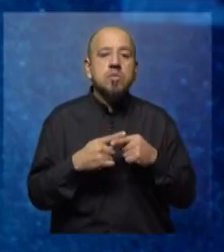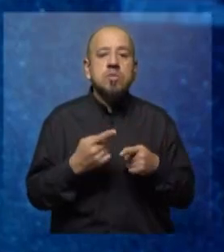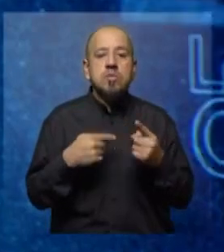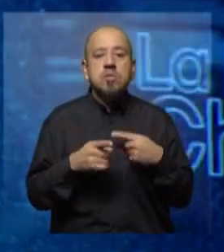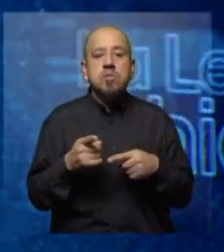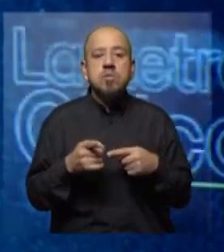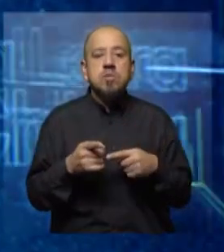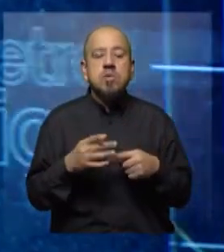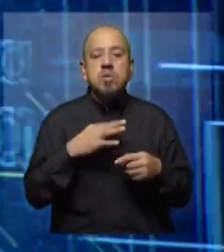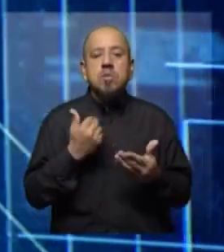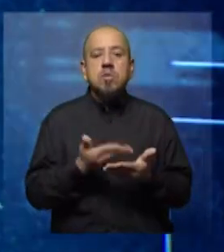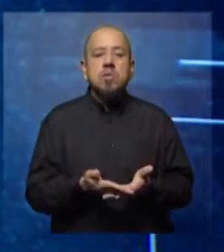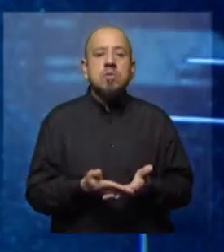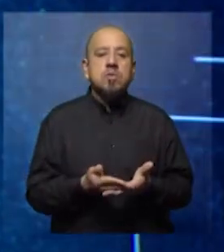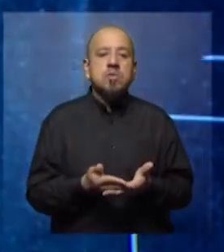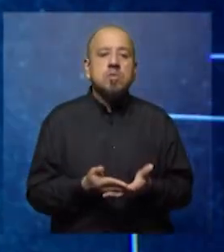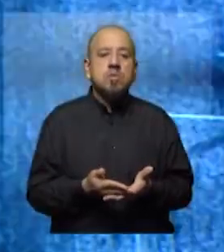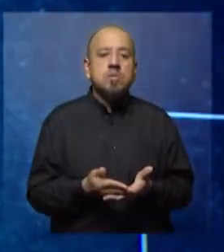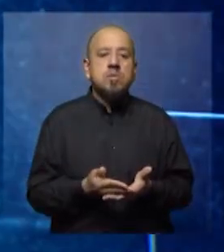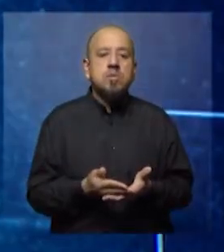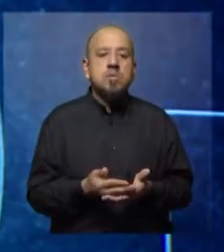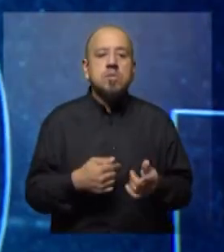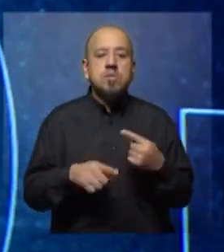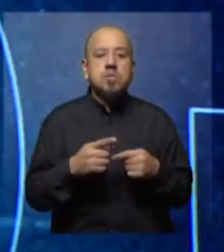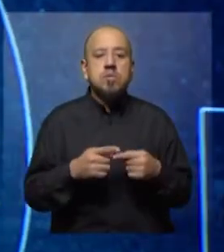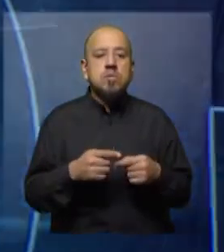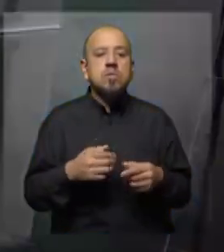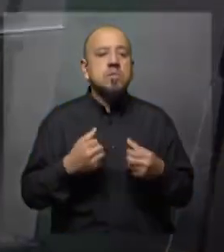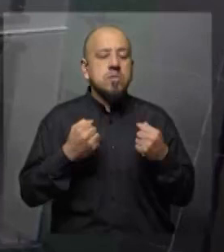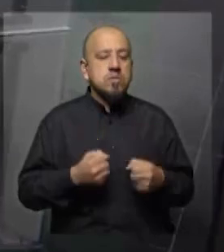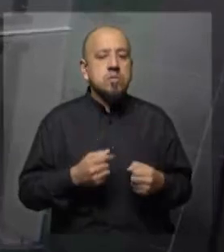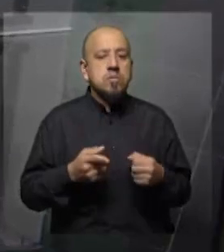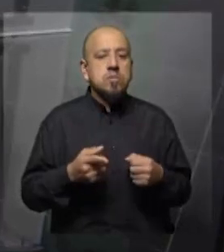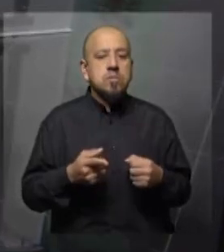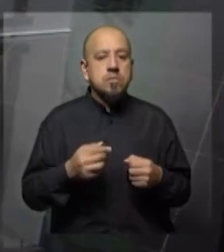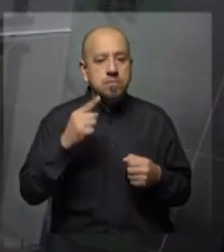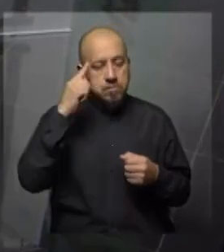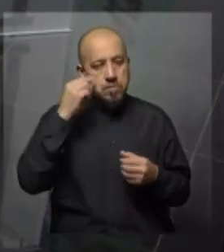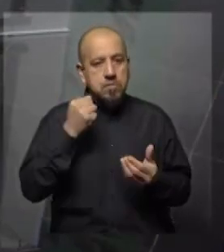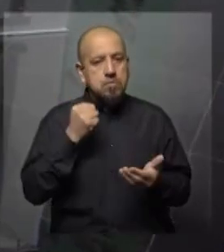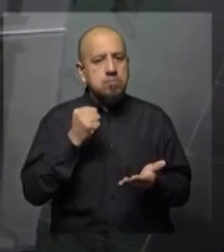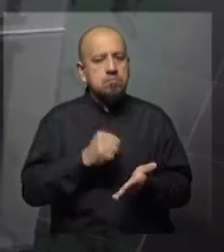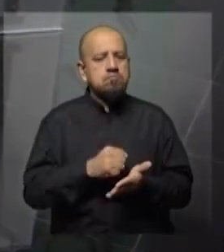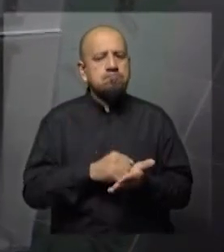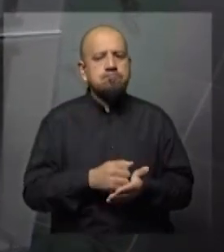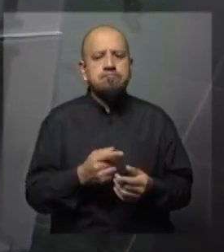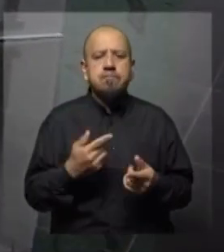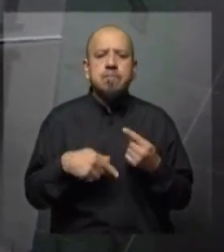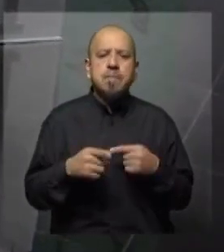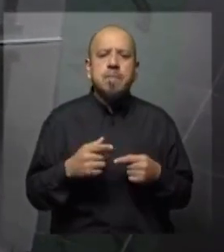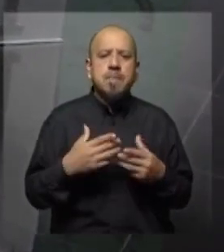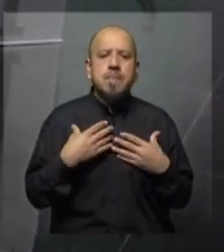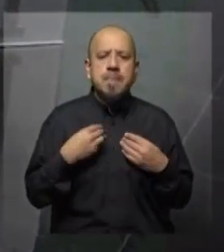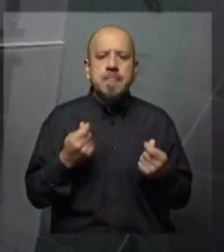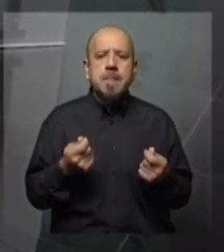una posición con certeza con fuerza no hasta con